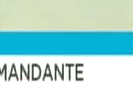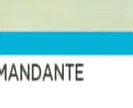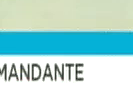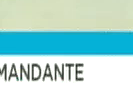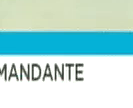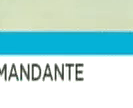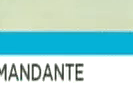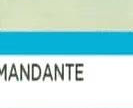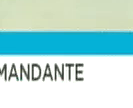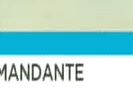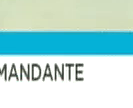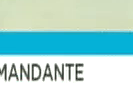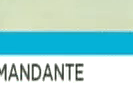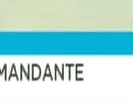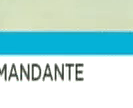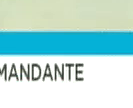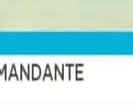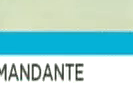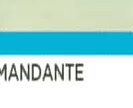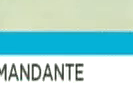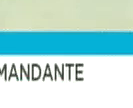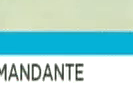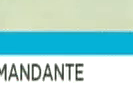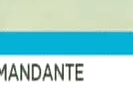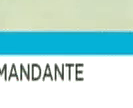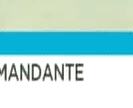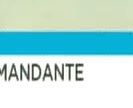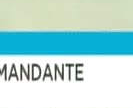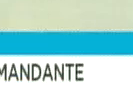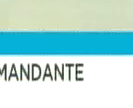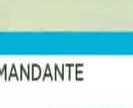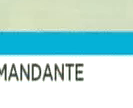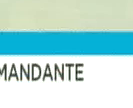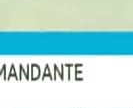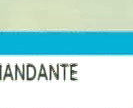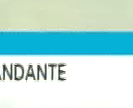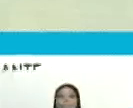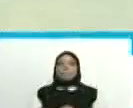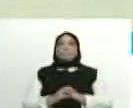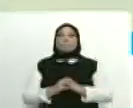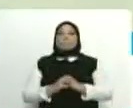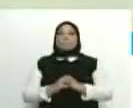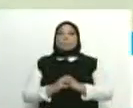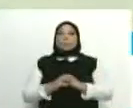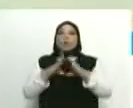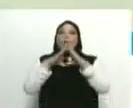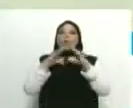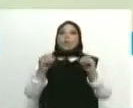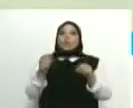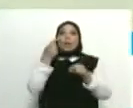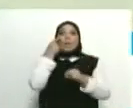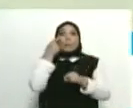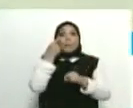27. ¿Ah? Y las que vengan, todo el mundo mosca,